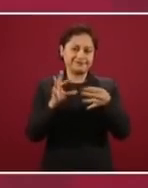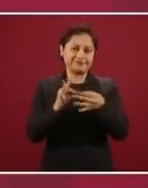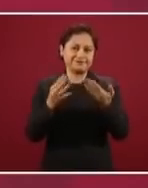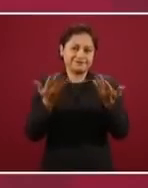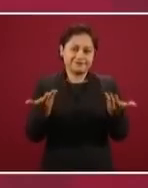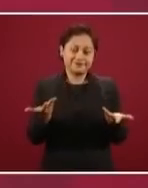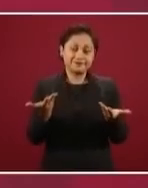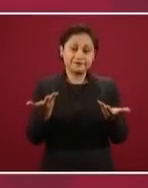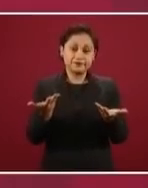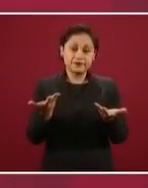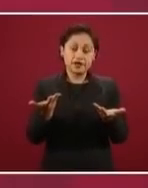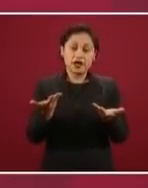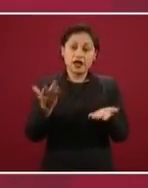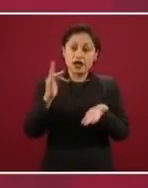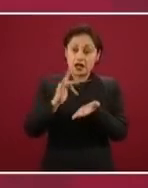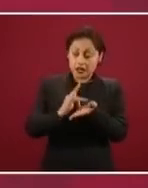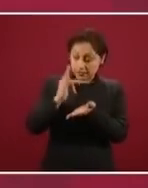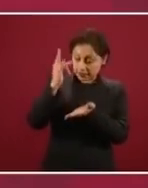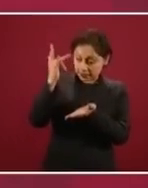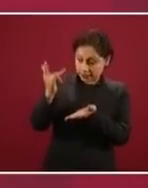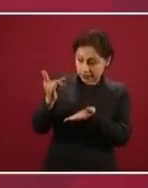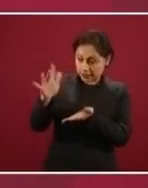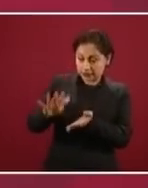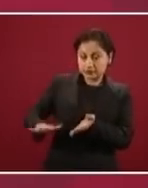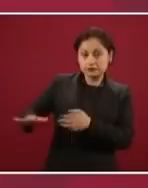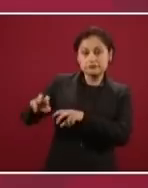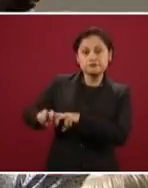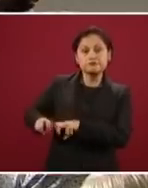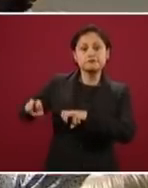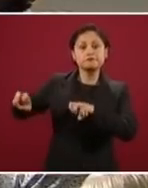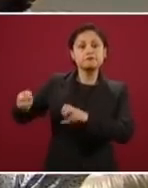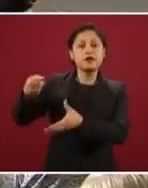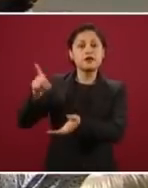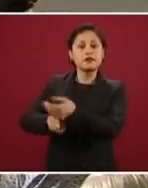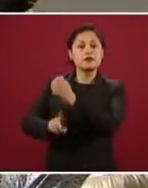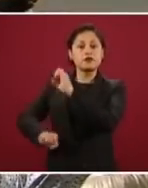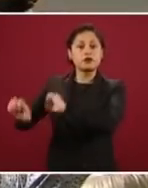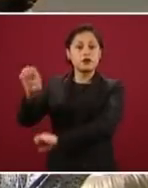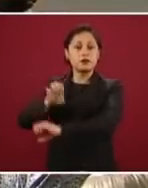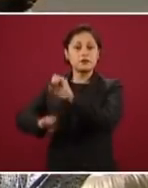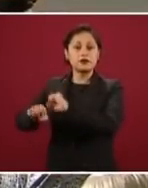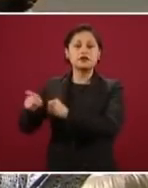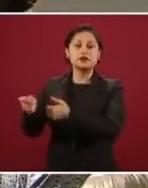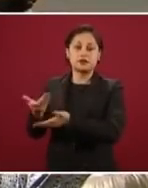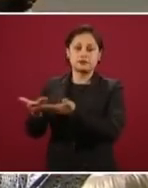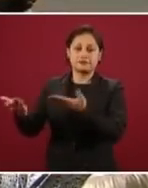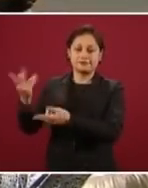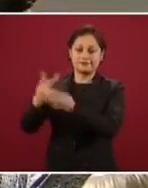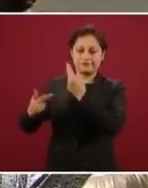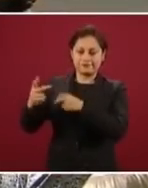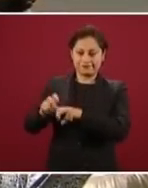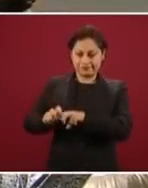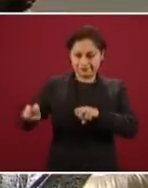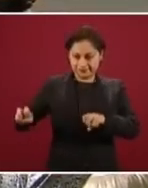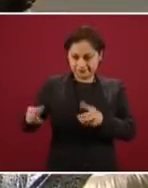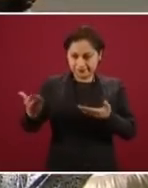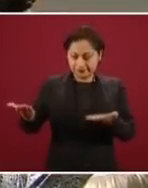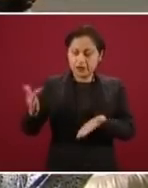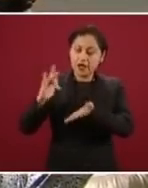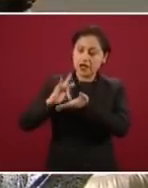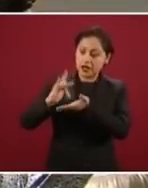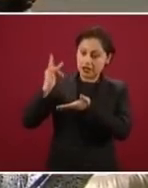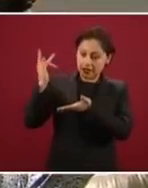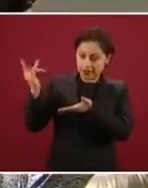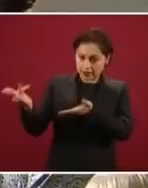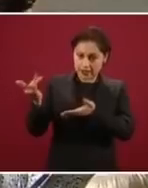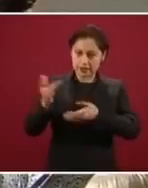a los ejecutivos de markets marcor soft que nos acompañan a